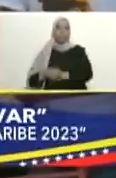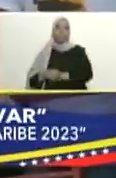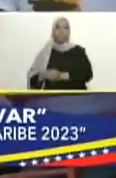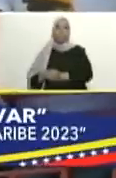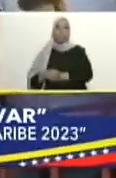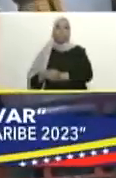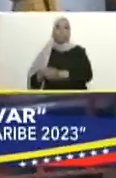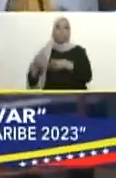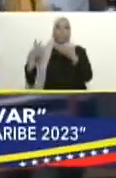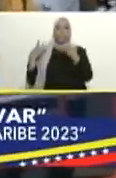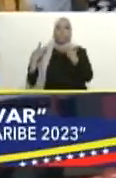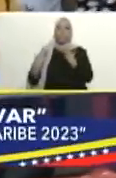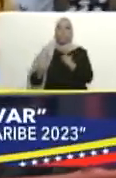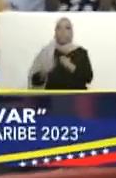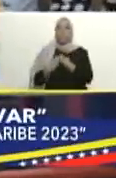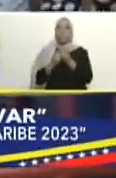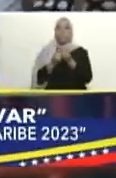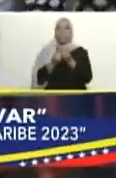Junto a ustedes,